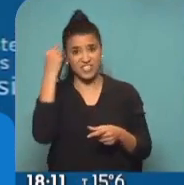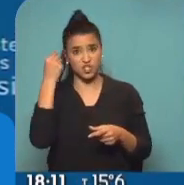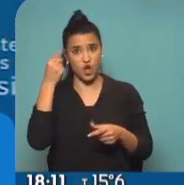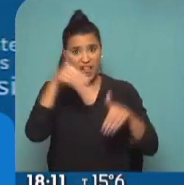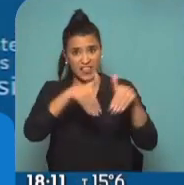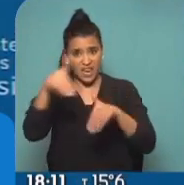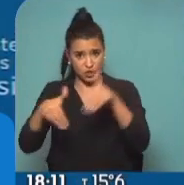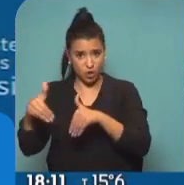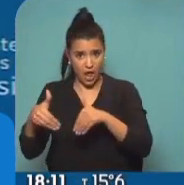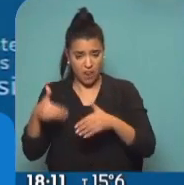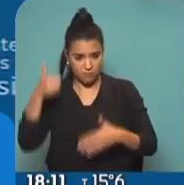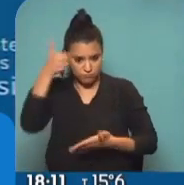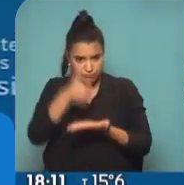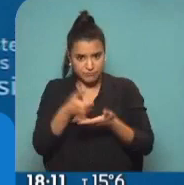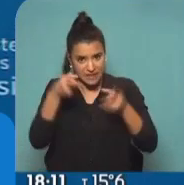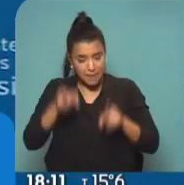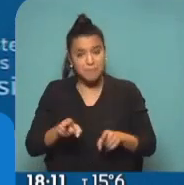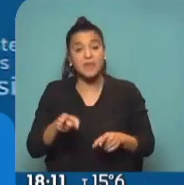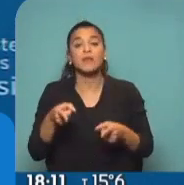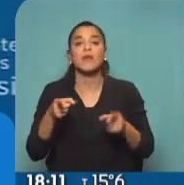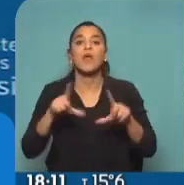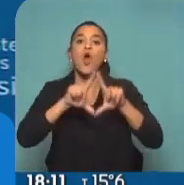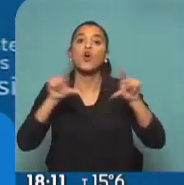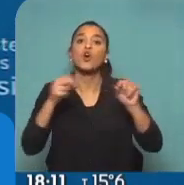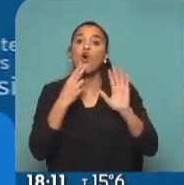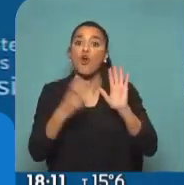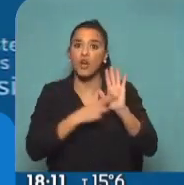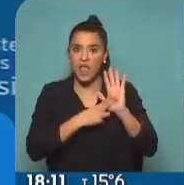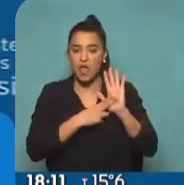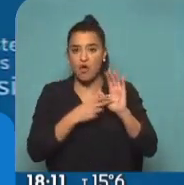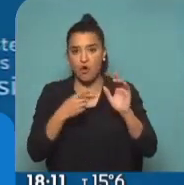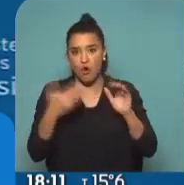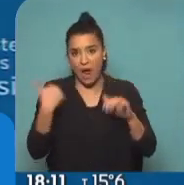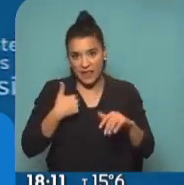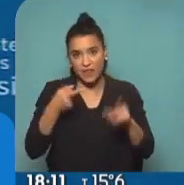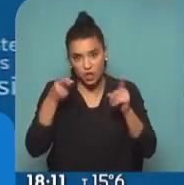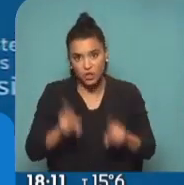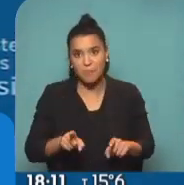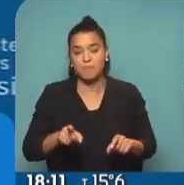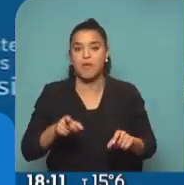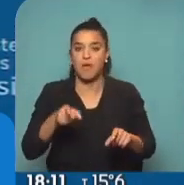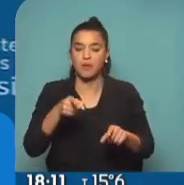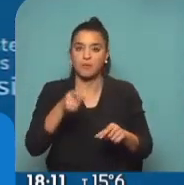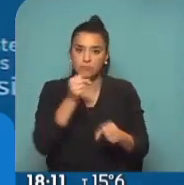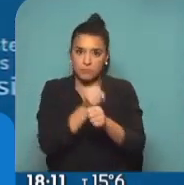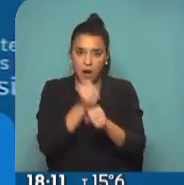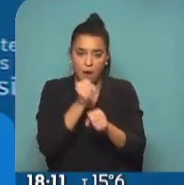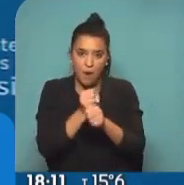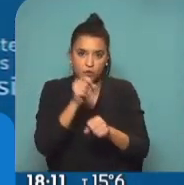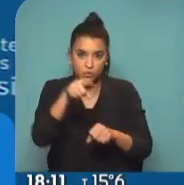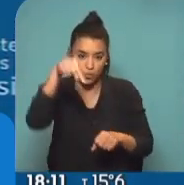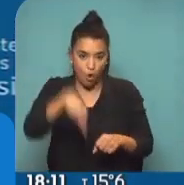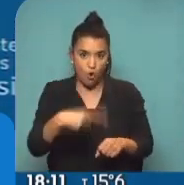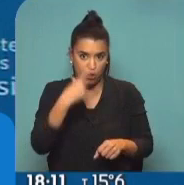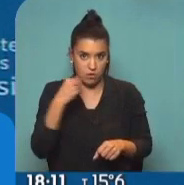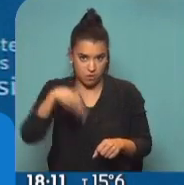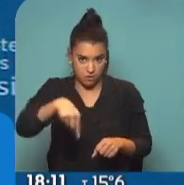todo el comicio, y por supuesto al Correo por el despliegue y la logística durante la